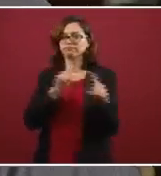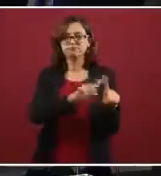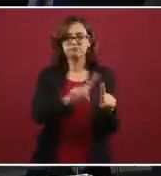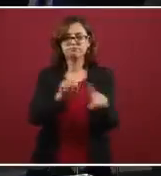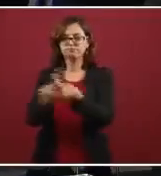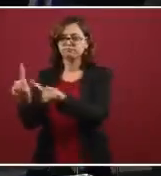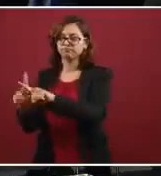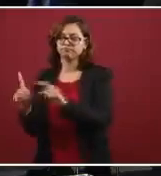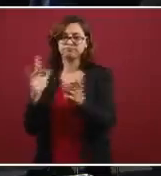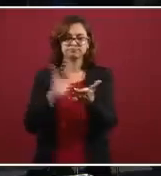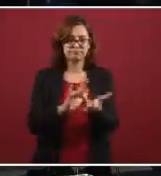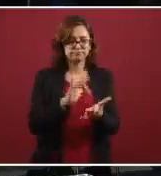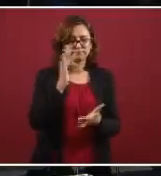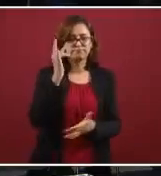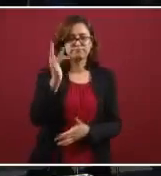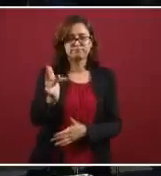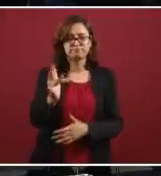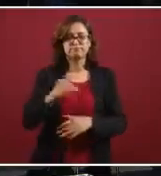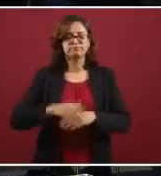Gracias.